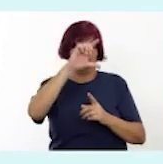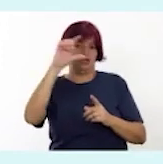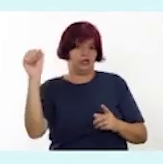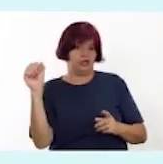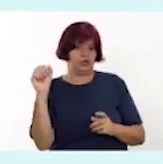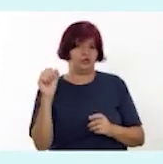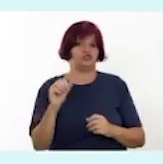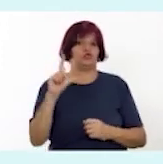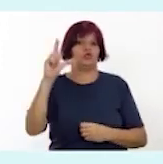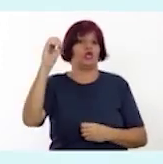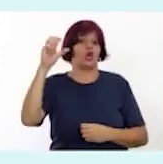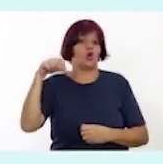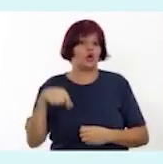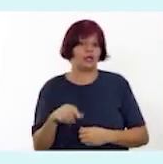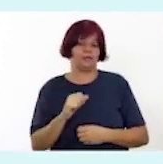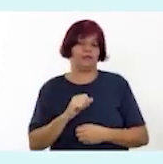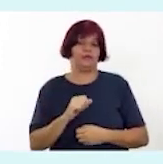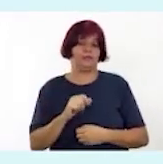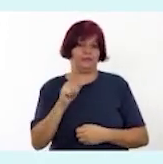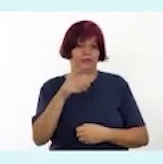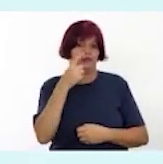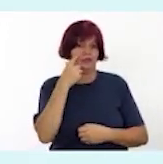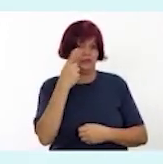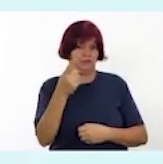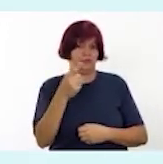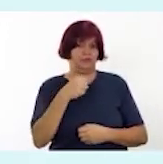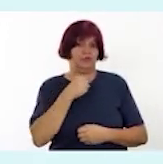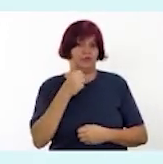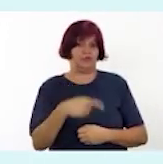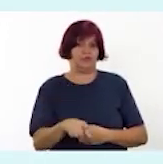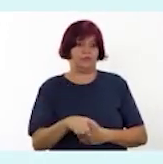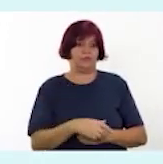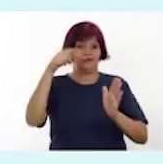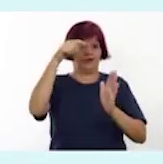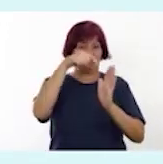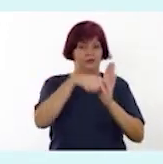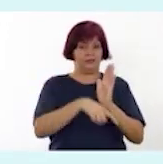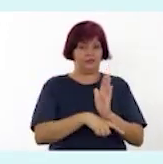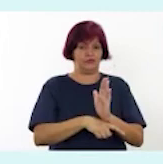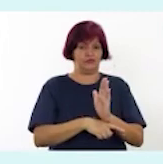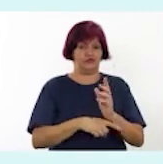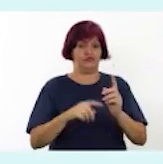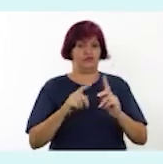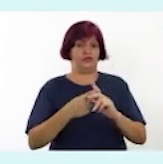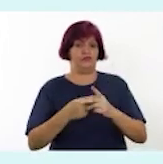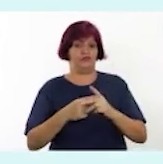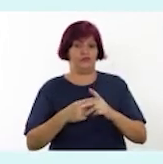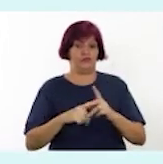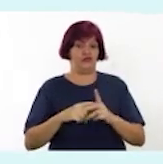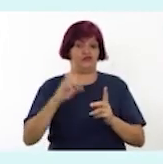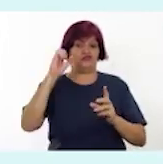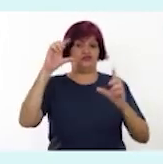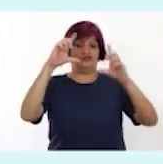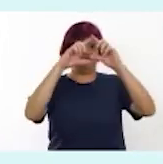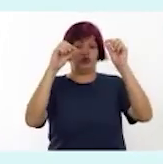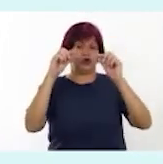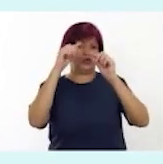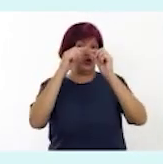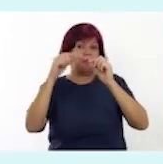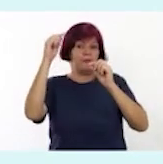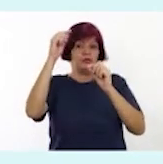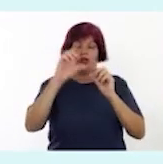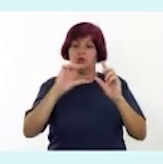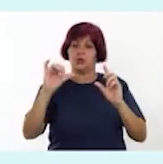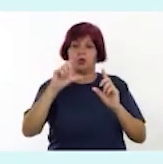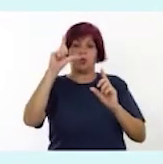tienen ejemplos de ecuaciones logarítmica. Ustedes después van a estar profundizando en la solución